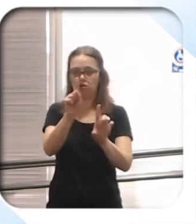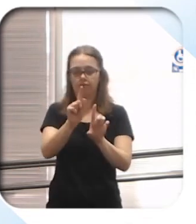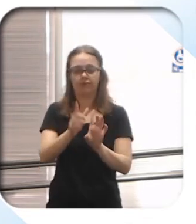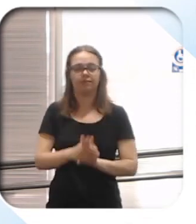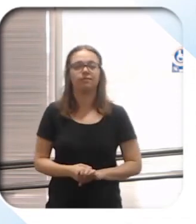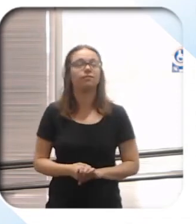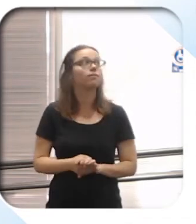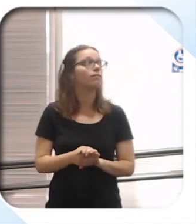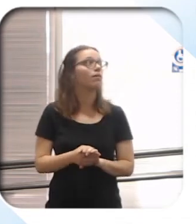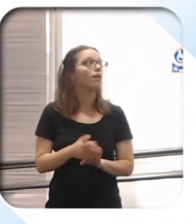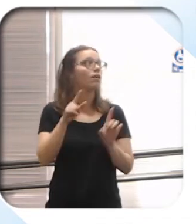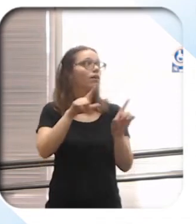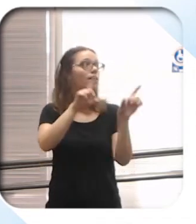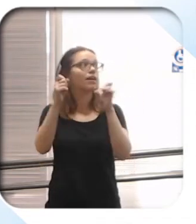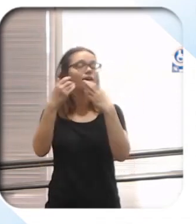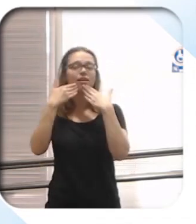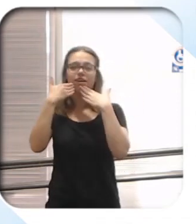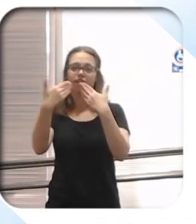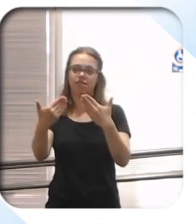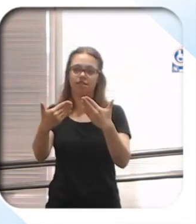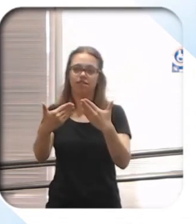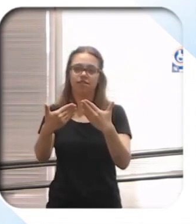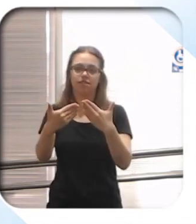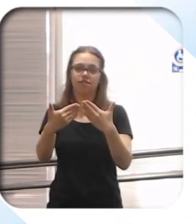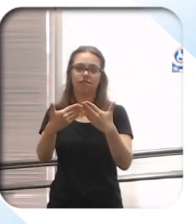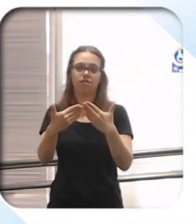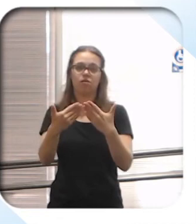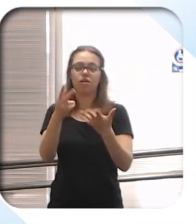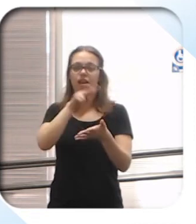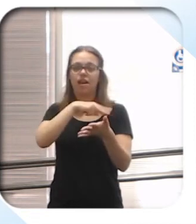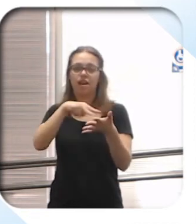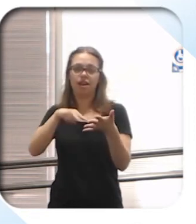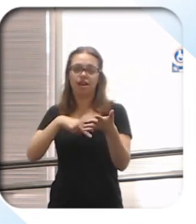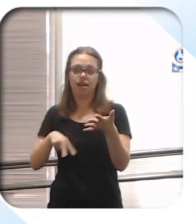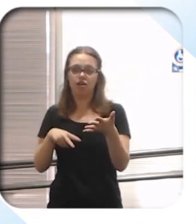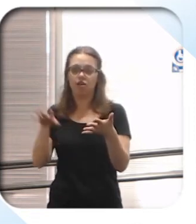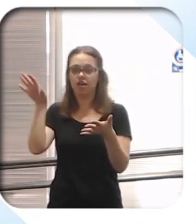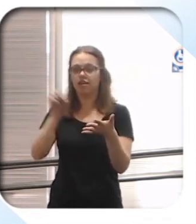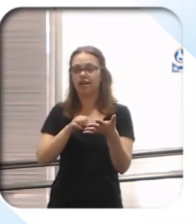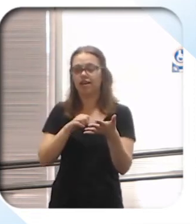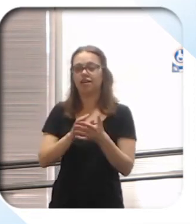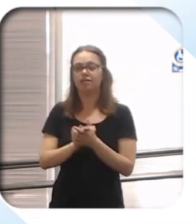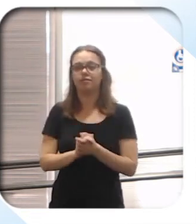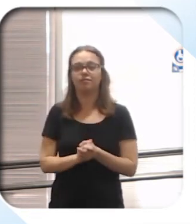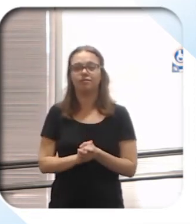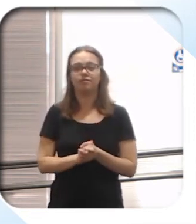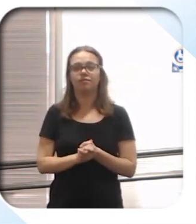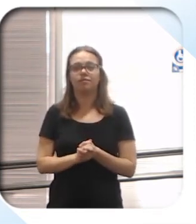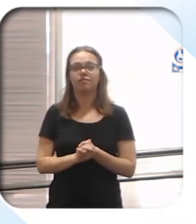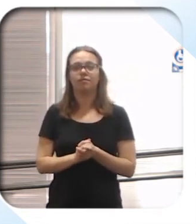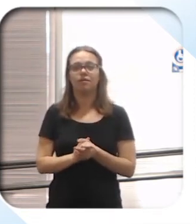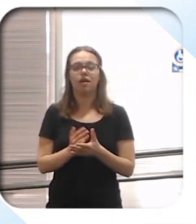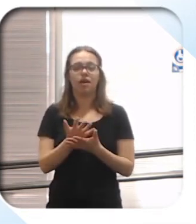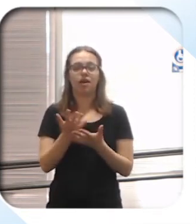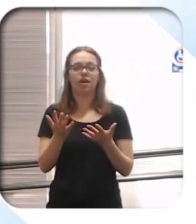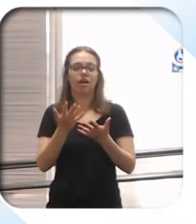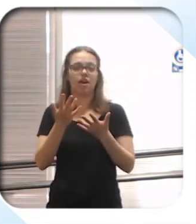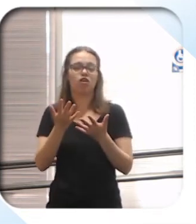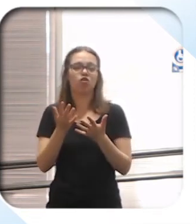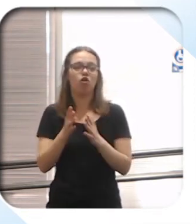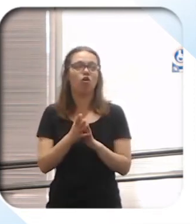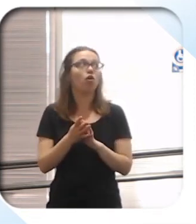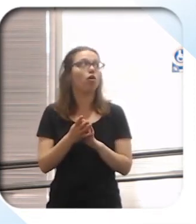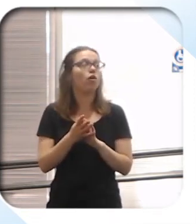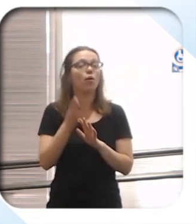Y bueno, aquí va mi gracias. Voy a pasar a leerles algo que traje aquí escrito. Esto es una danza